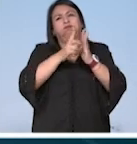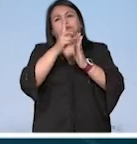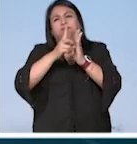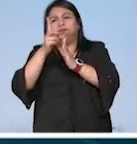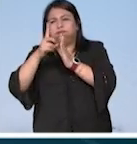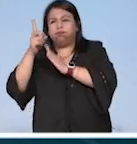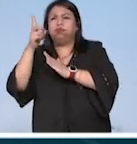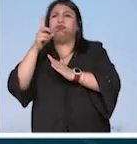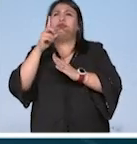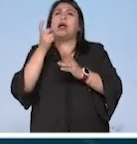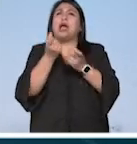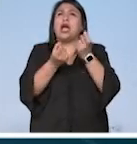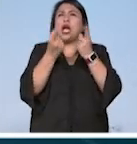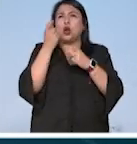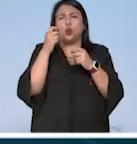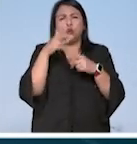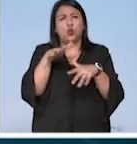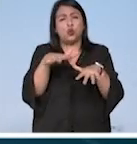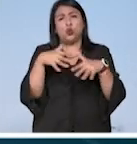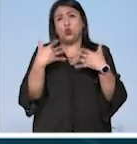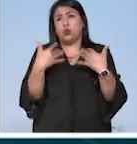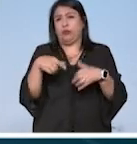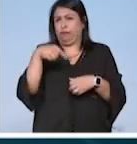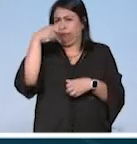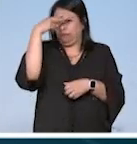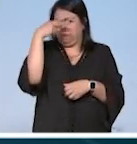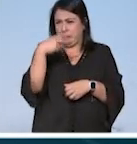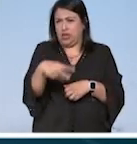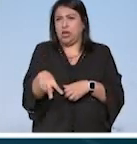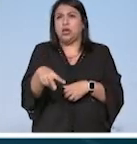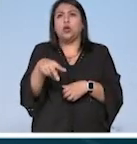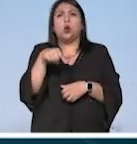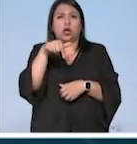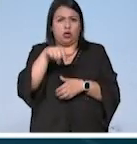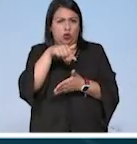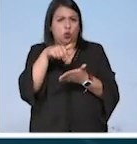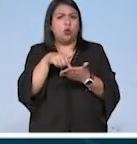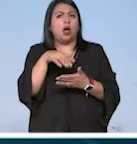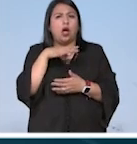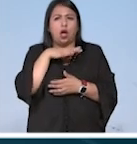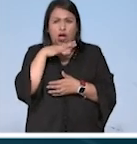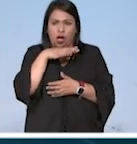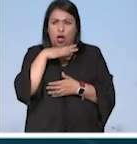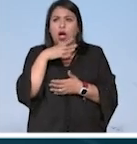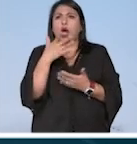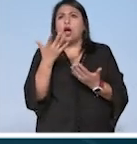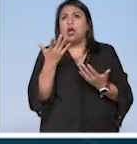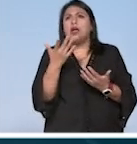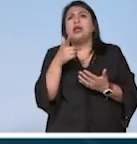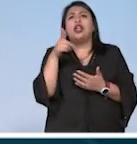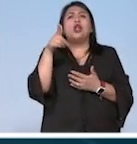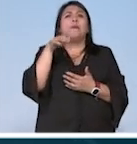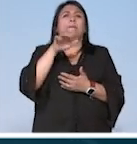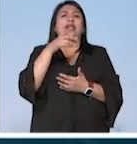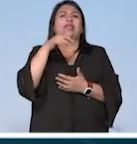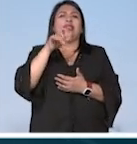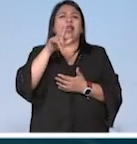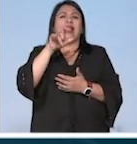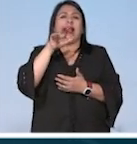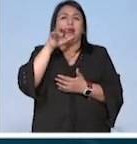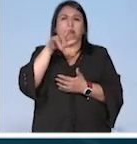habitacionales algunos extraordinarios México es Sin lugar a dudas el el cupa no el multifamiliar Miguel Alemán